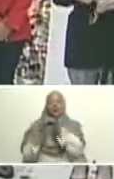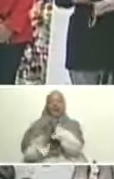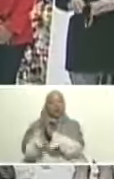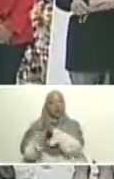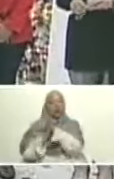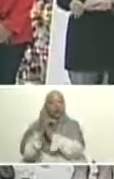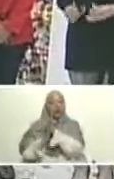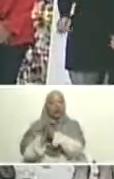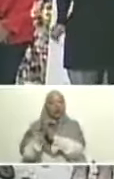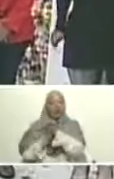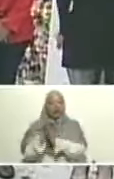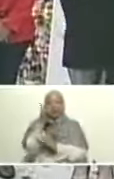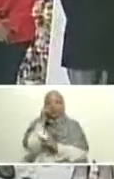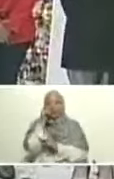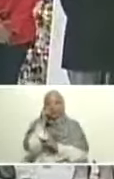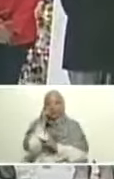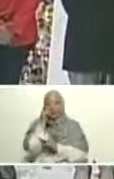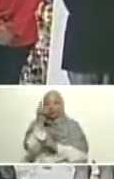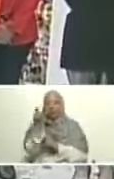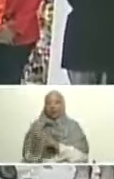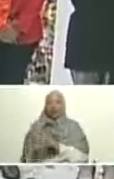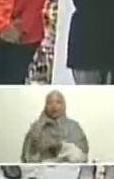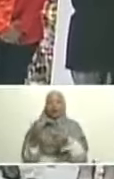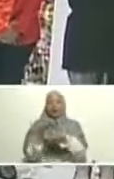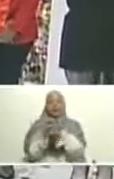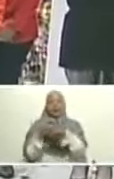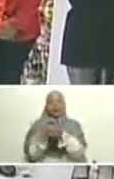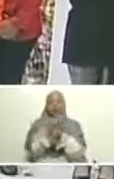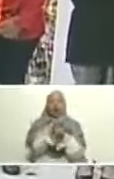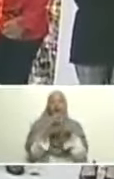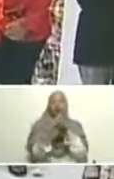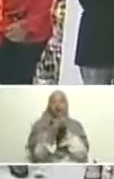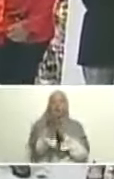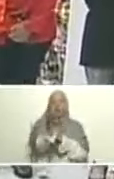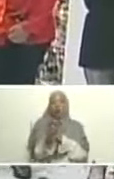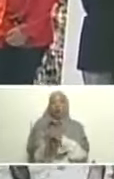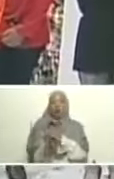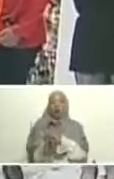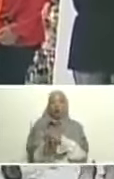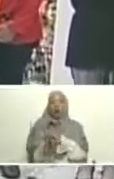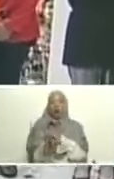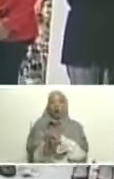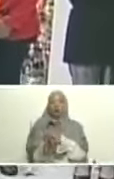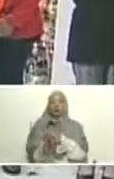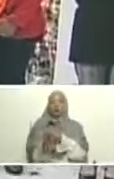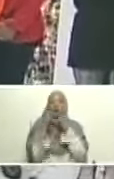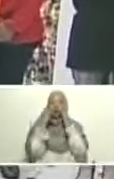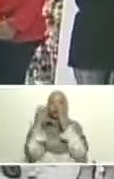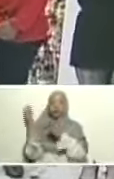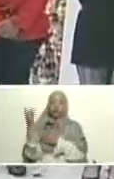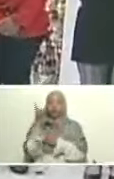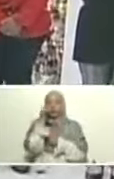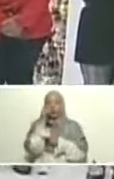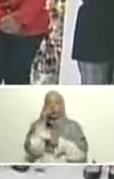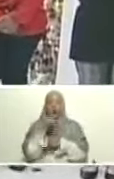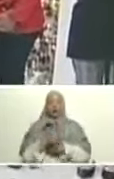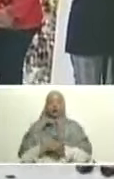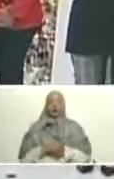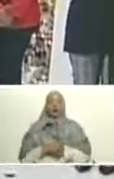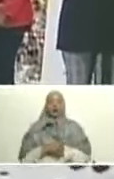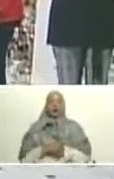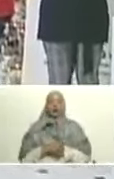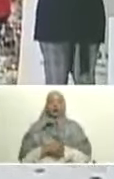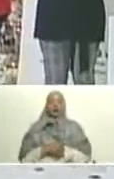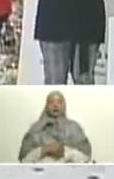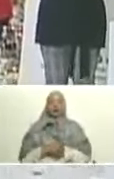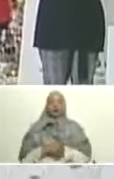llegando Ernesto Villegas como Pete Rose. Está llegando. Ah, adelante, don Ernesto Villegas,